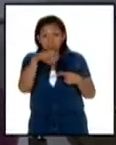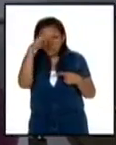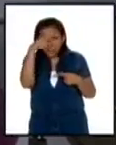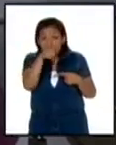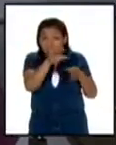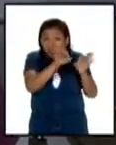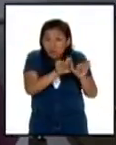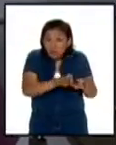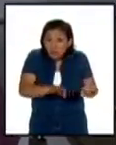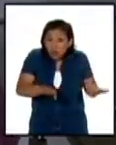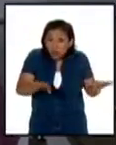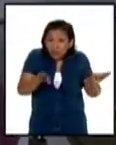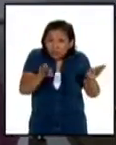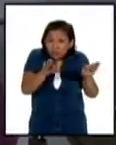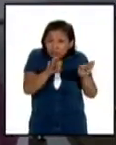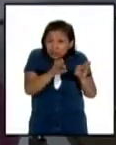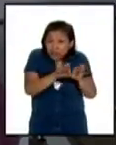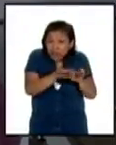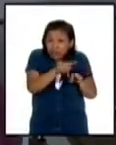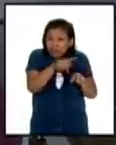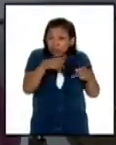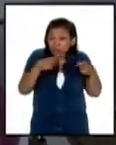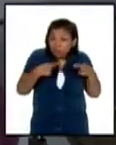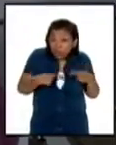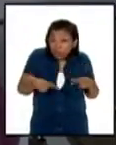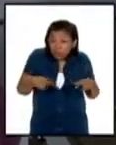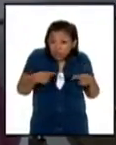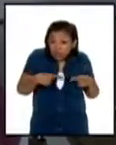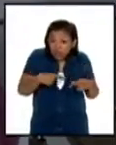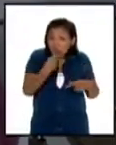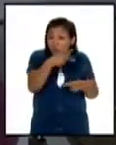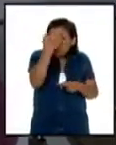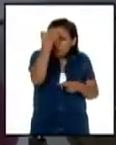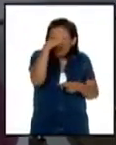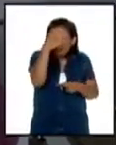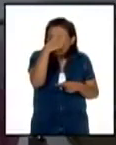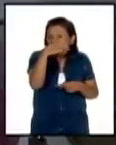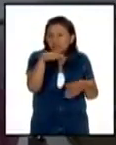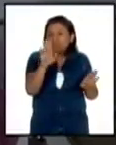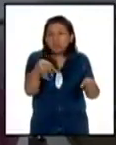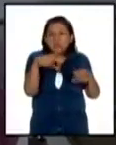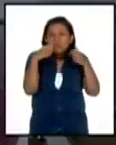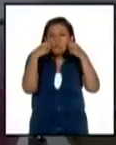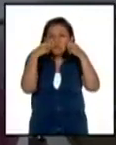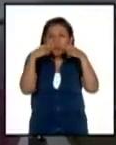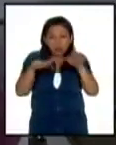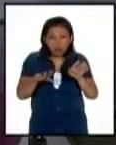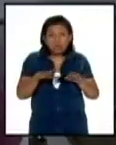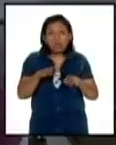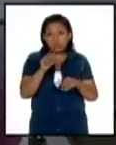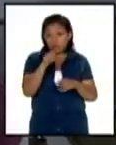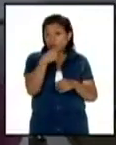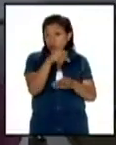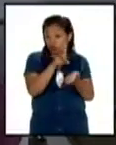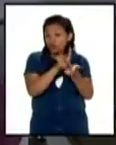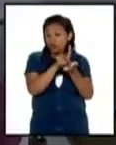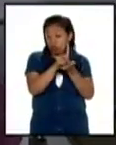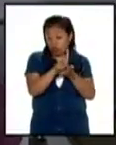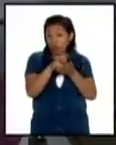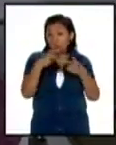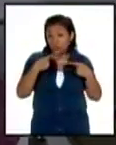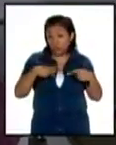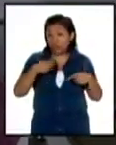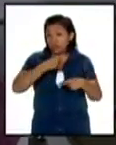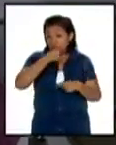importancia a la persona, a la experiencia, inclusive pues al derecho que tienen las personas